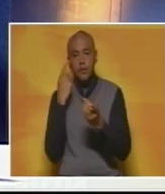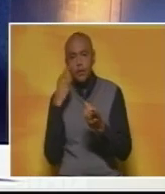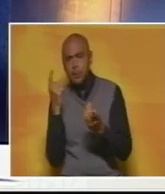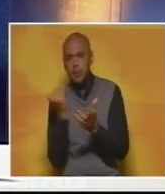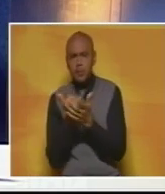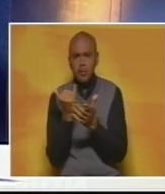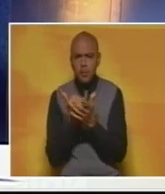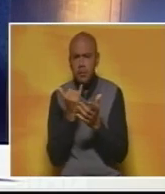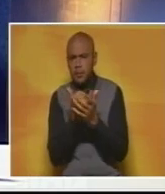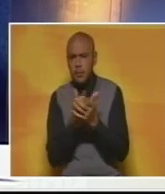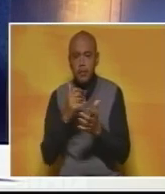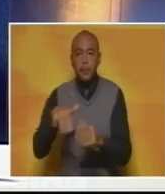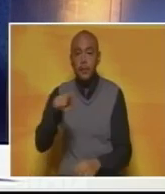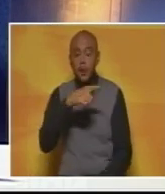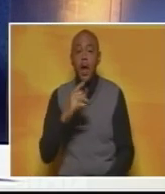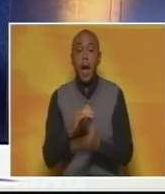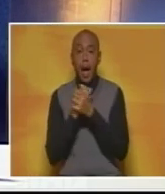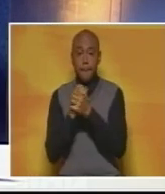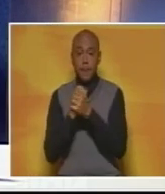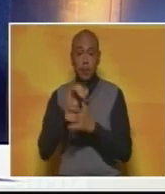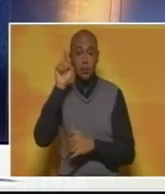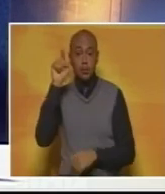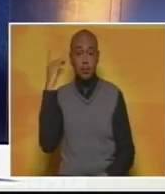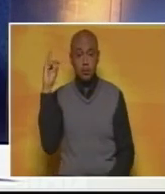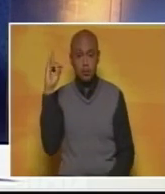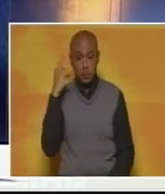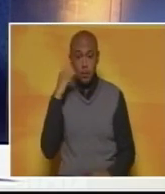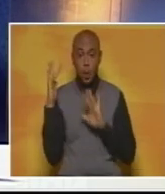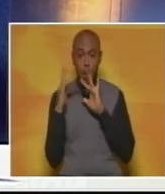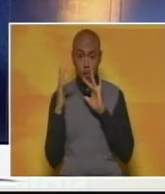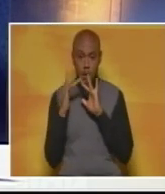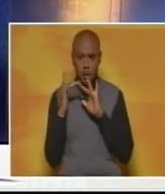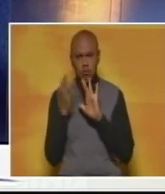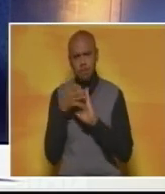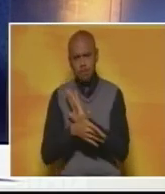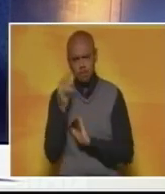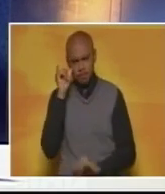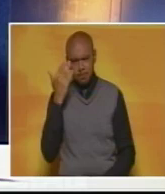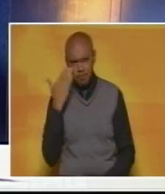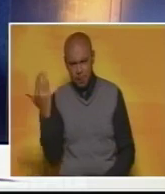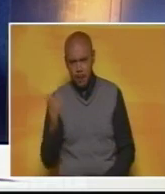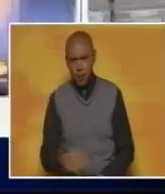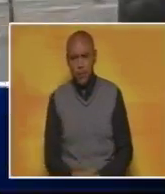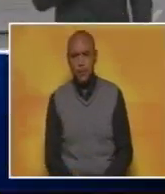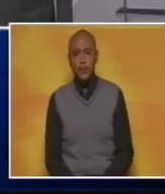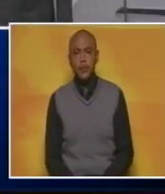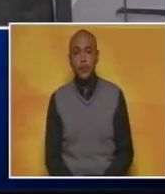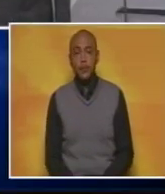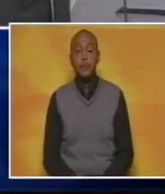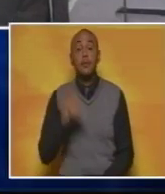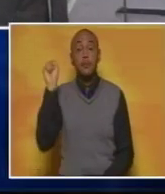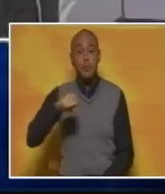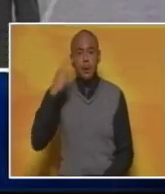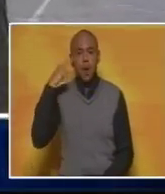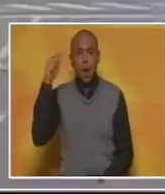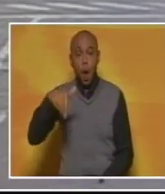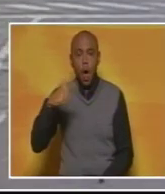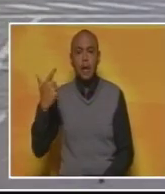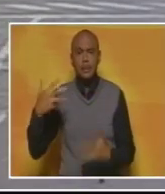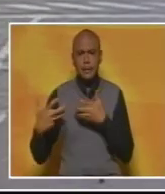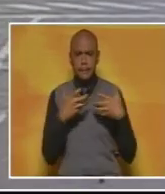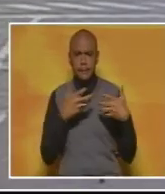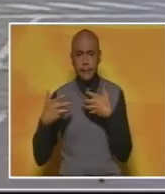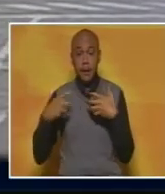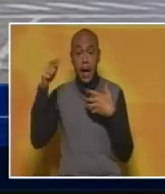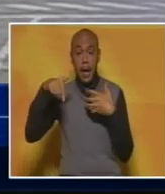que se movilicen. José Elio Alba, de nuestro canal aliado Unitel, nos cuenta más. Y sobre los enfrentamientos que en este momento se están